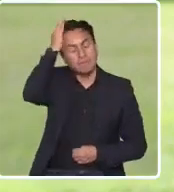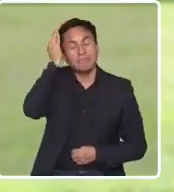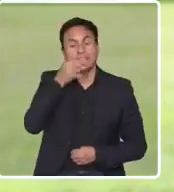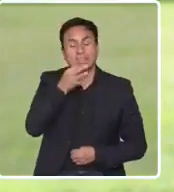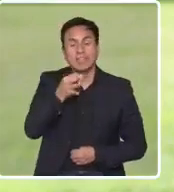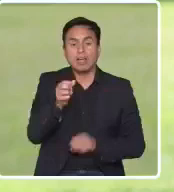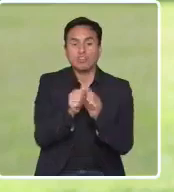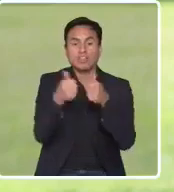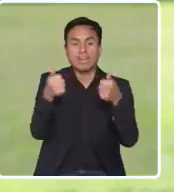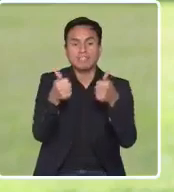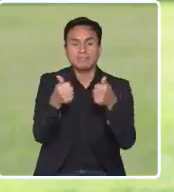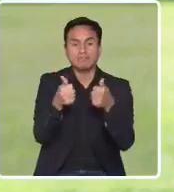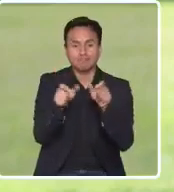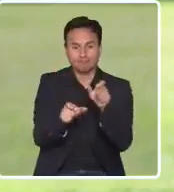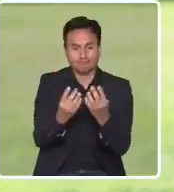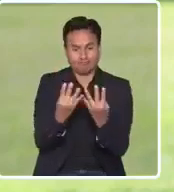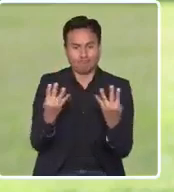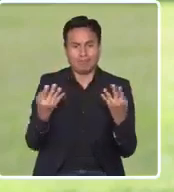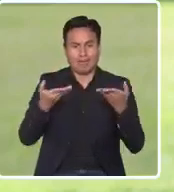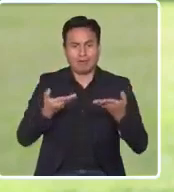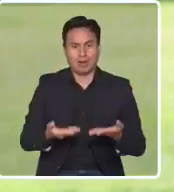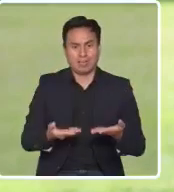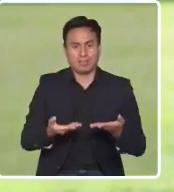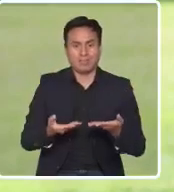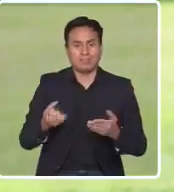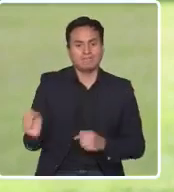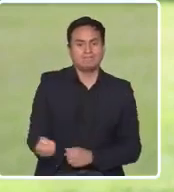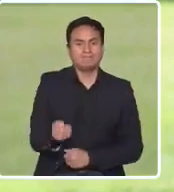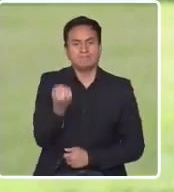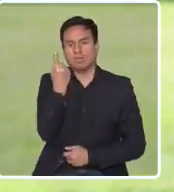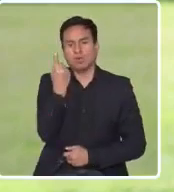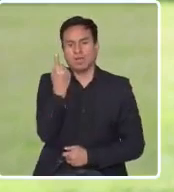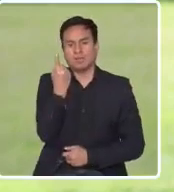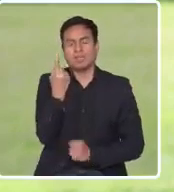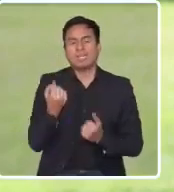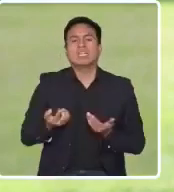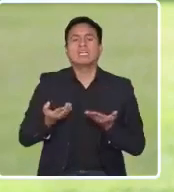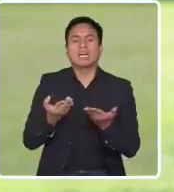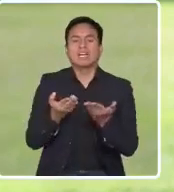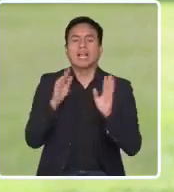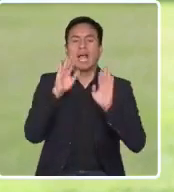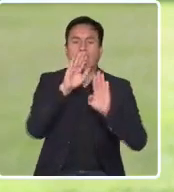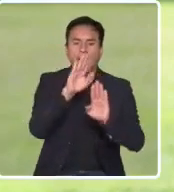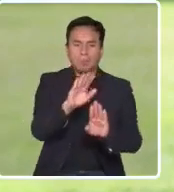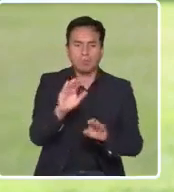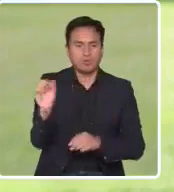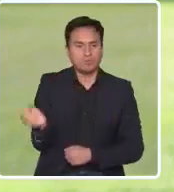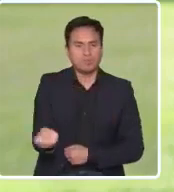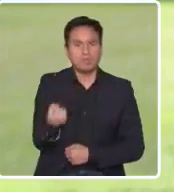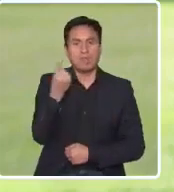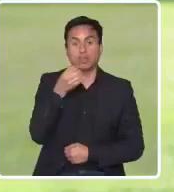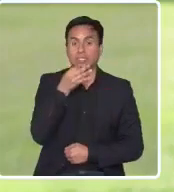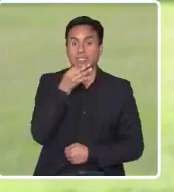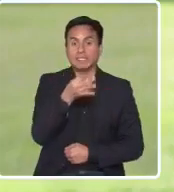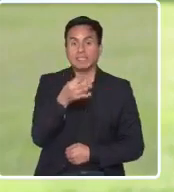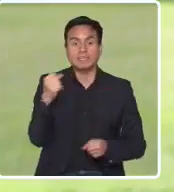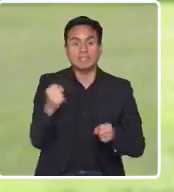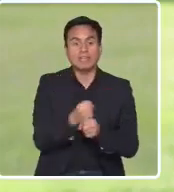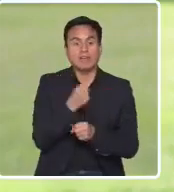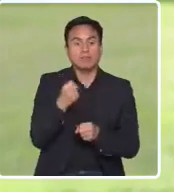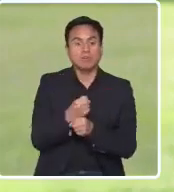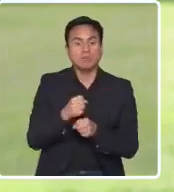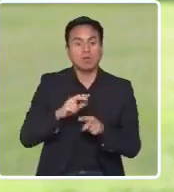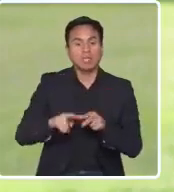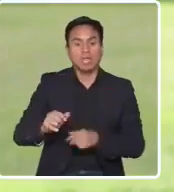aquí las autoridades que estamos presentes, estamos antes que nada y en primer lugar para entregarles nuestro apoyo, para decir que la labor que ustedes